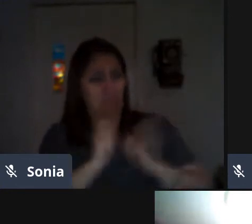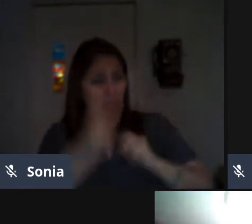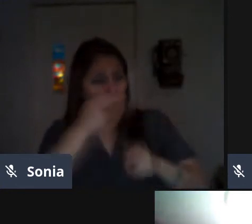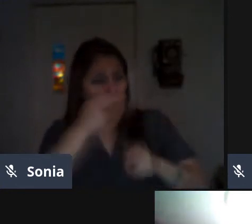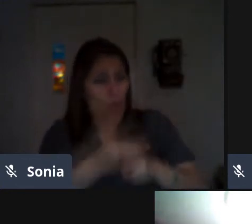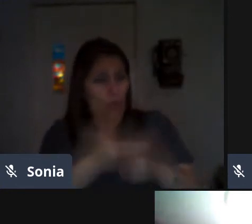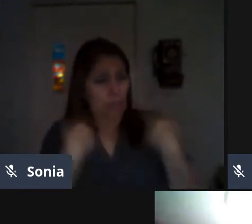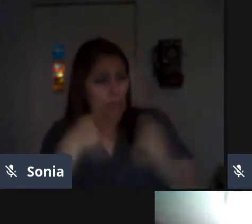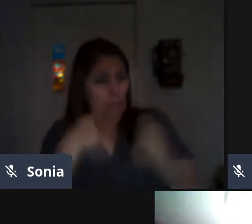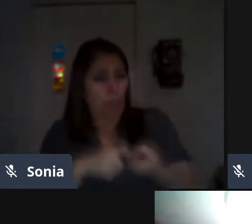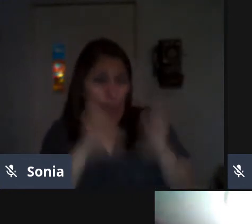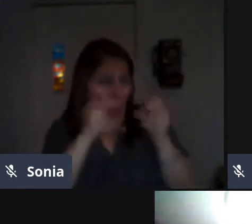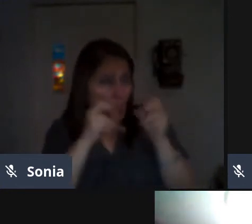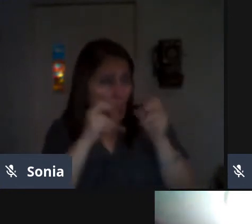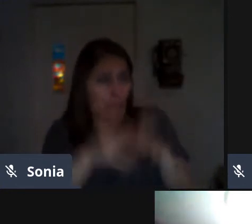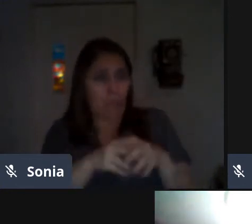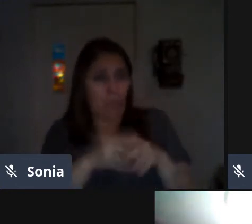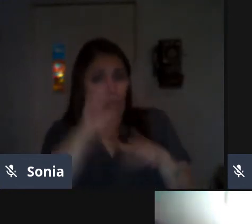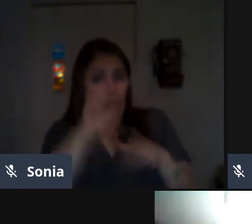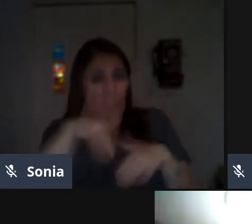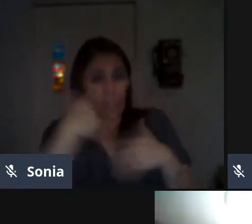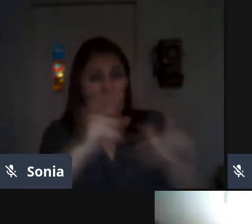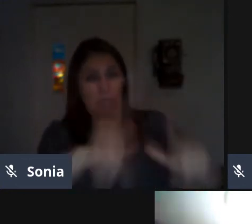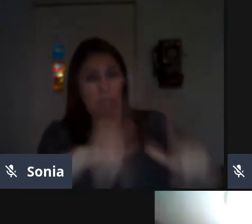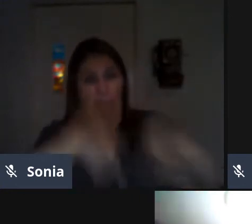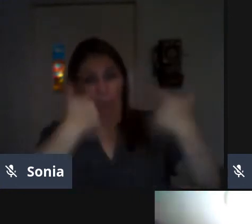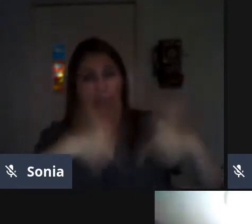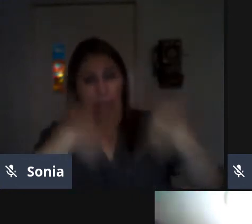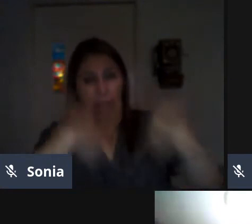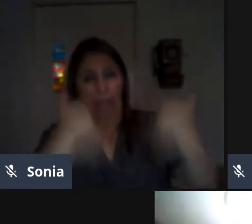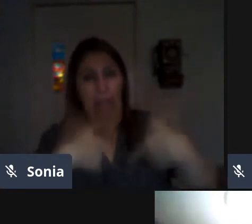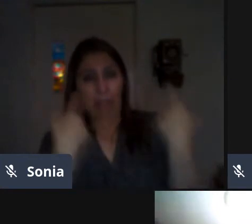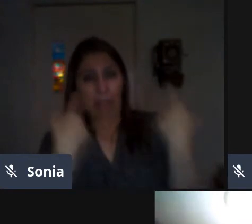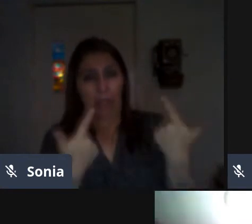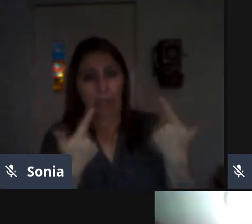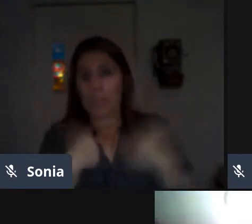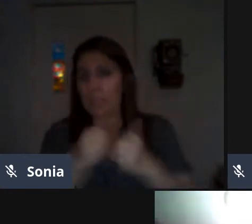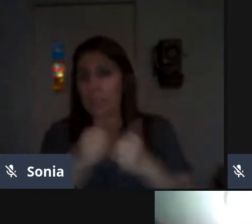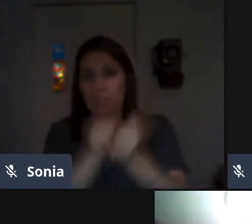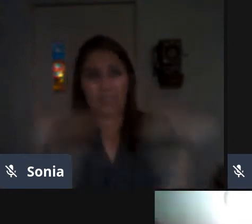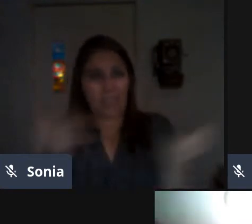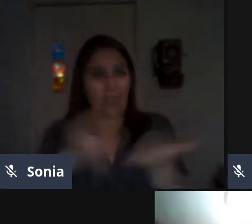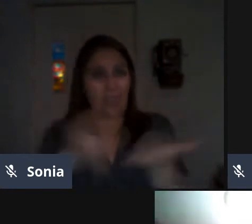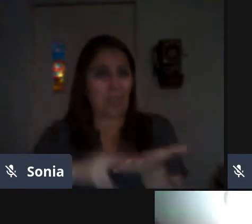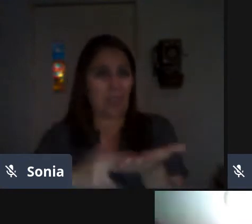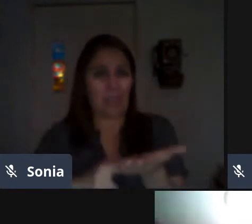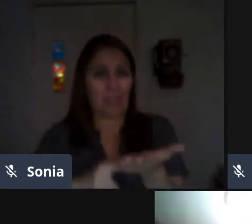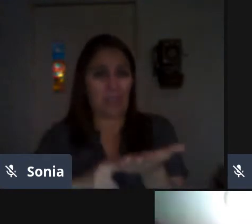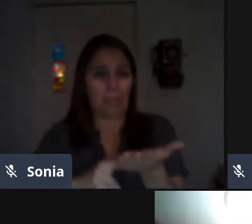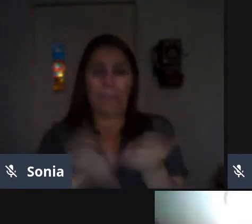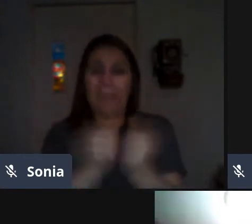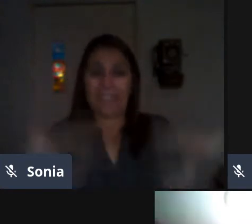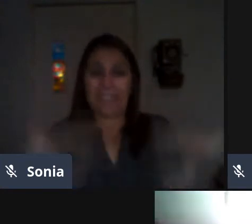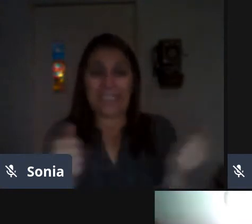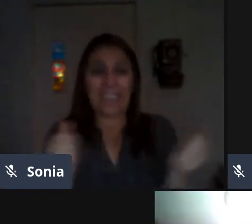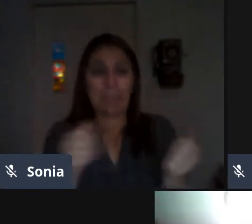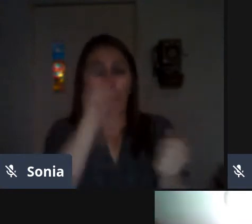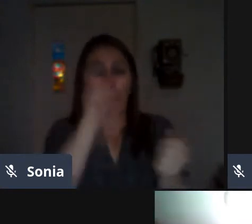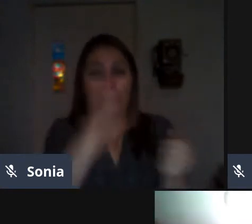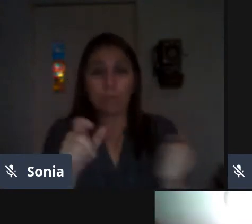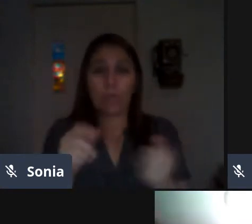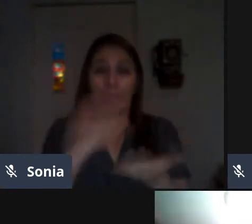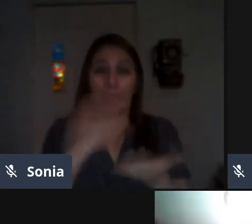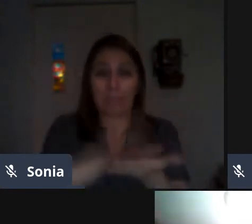tocó y lamentablemente no se cuenta con intérpretes lo cual hace que la ley también en ciertos momentos empiece a fallar